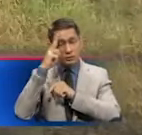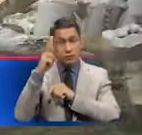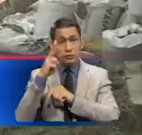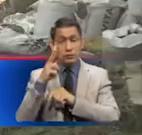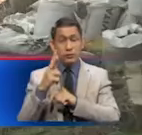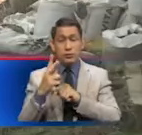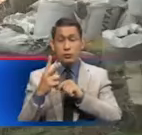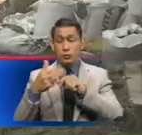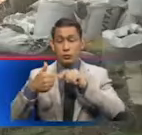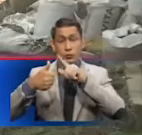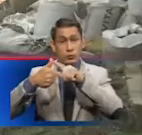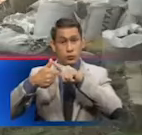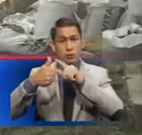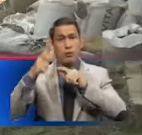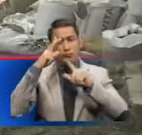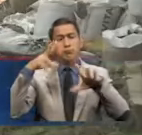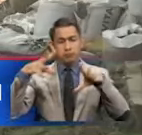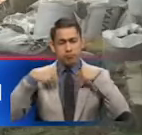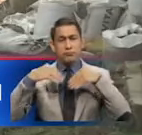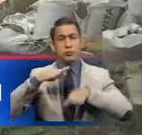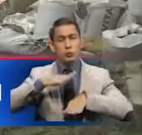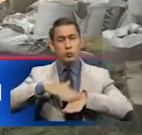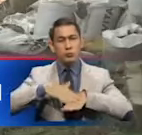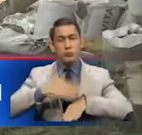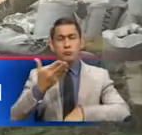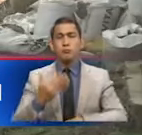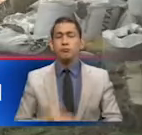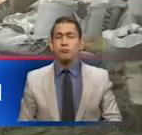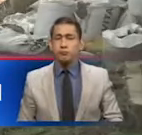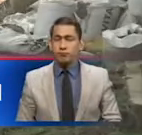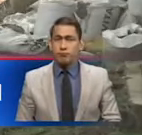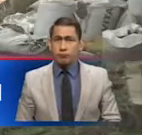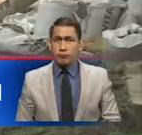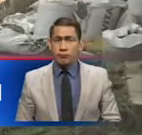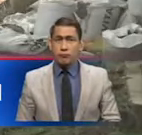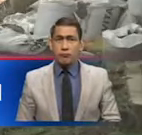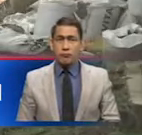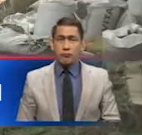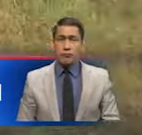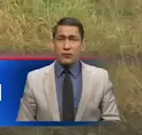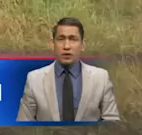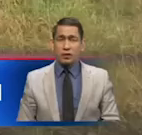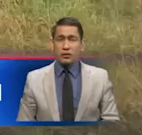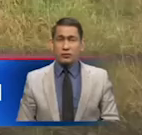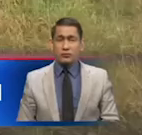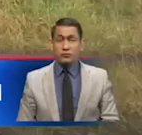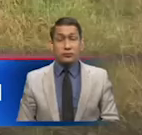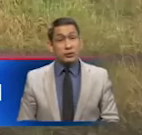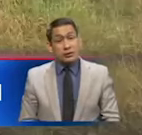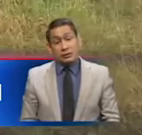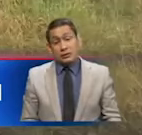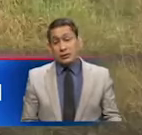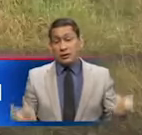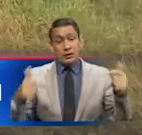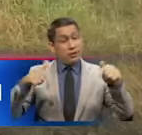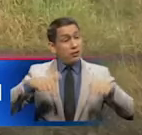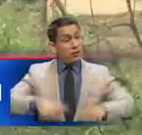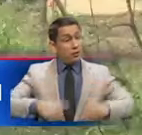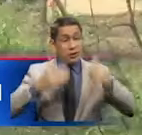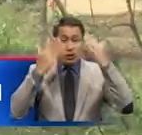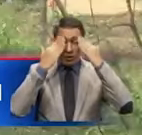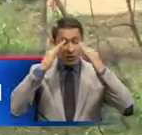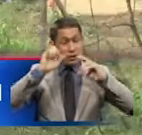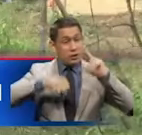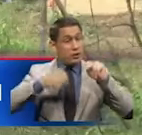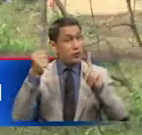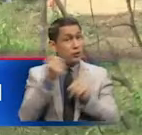reconoció haber cometido el hecho. ¿Los hechos violentos por aquí son continuos? La verdad es que no sé por lo que yo paso en el trabajo